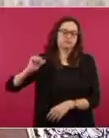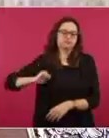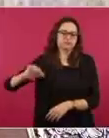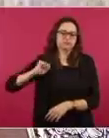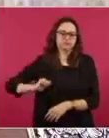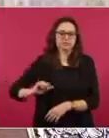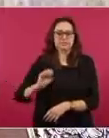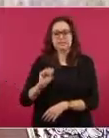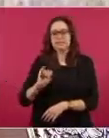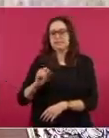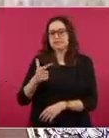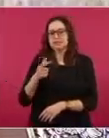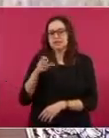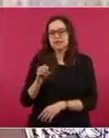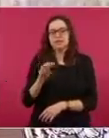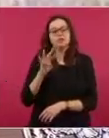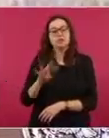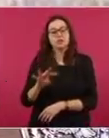después de que México